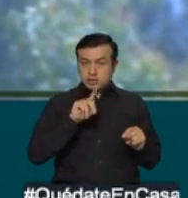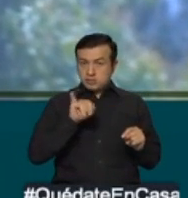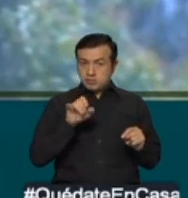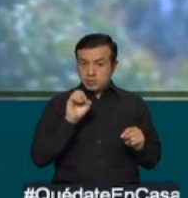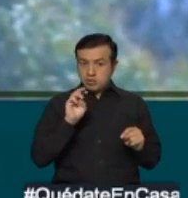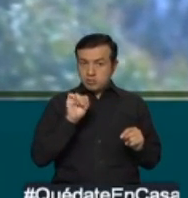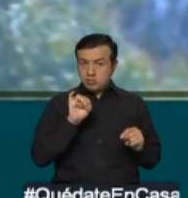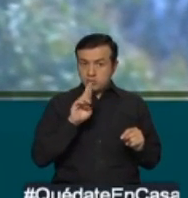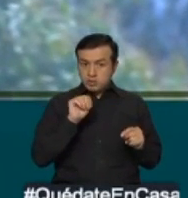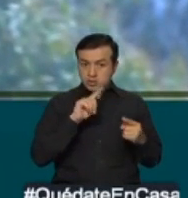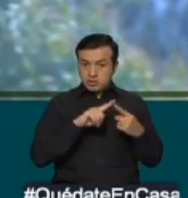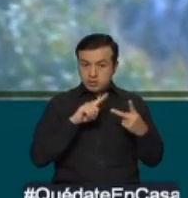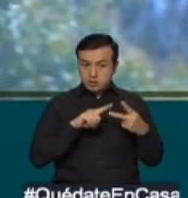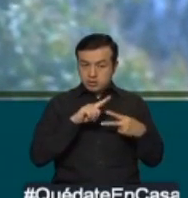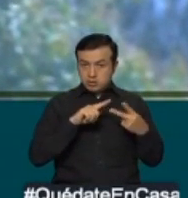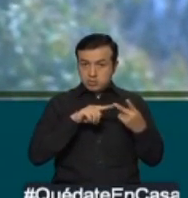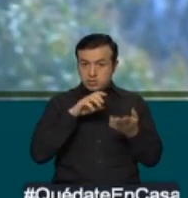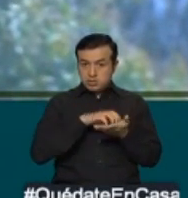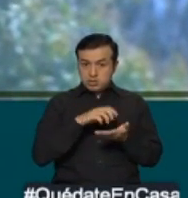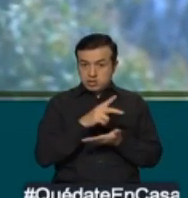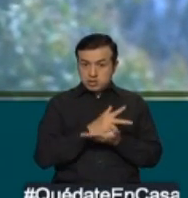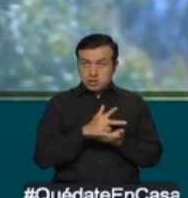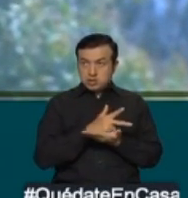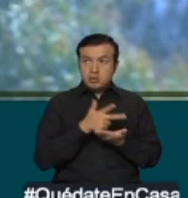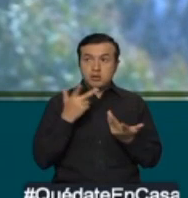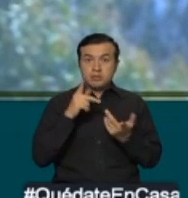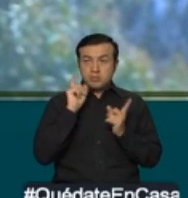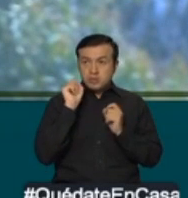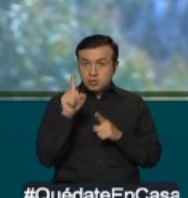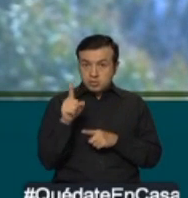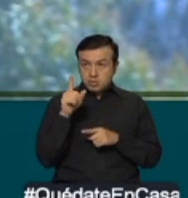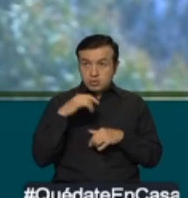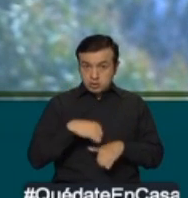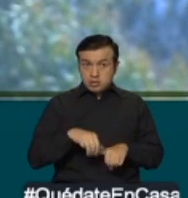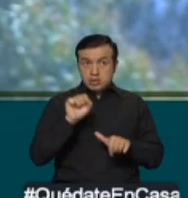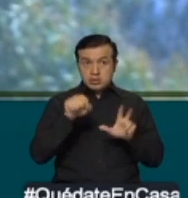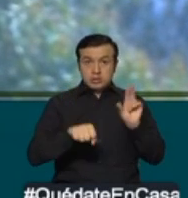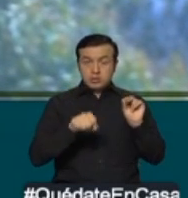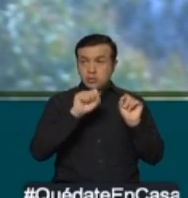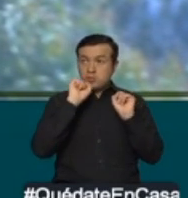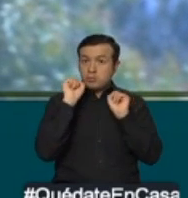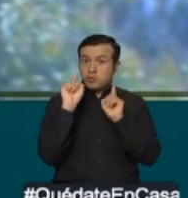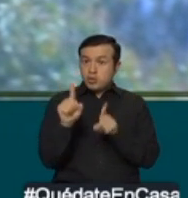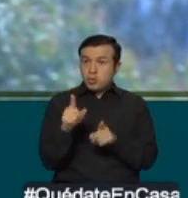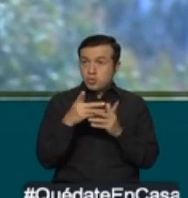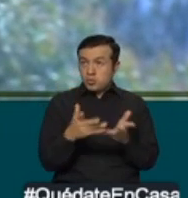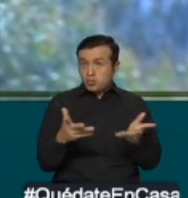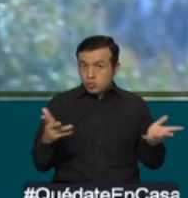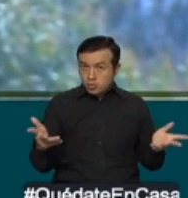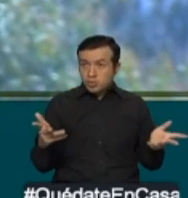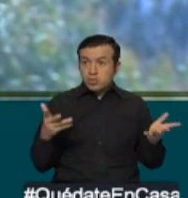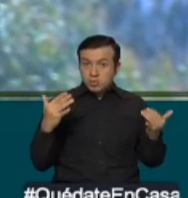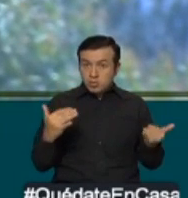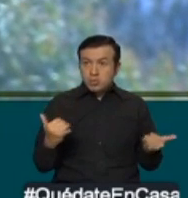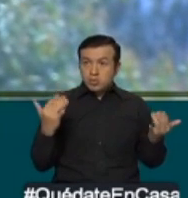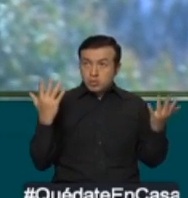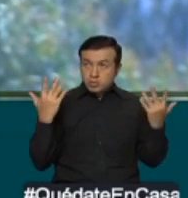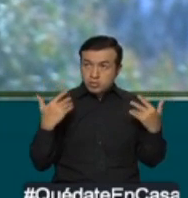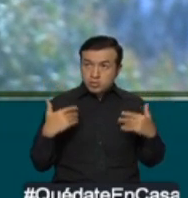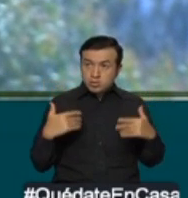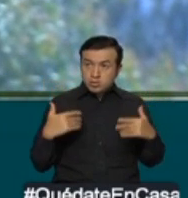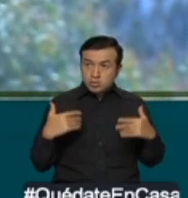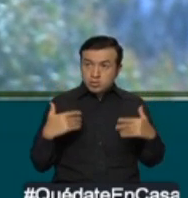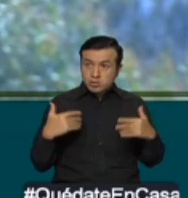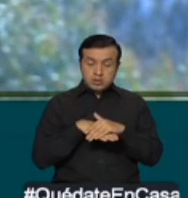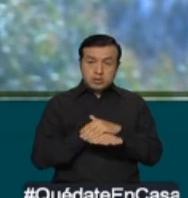provincia del carchi que realizan este trabajo han hecho la consulta para seguir haciendo las fumigaciones que incluso ahora se la realiza en los